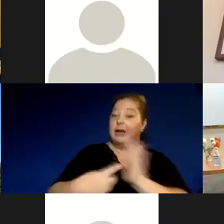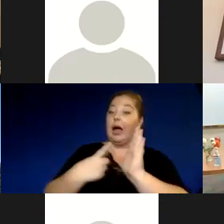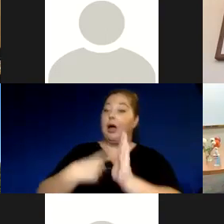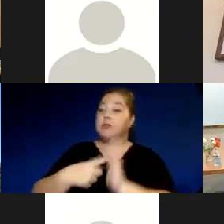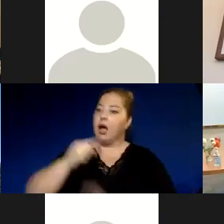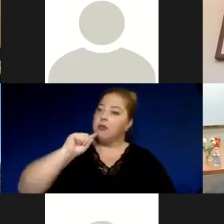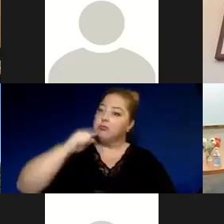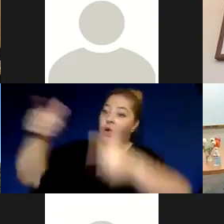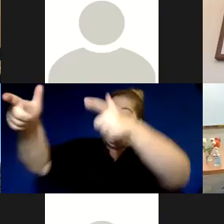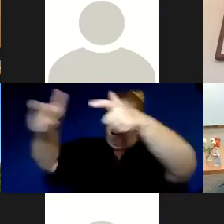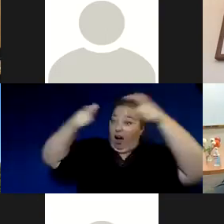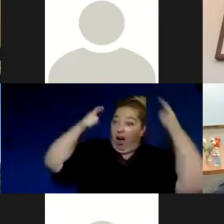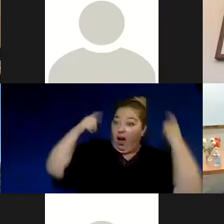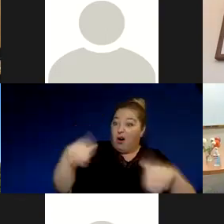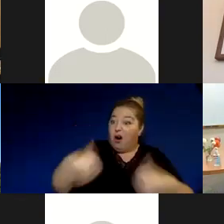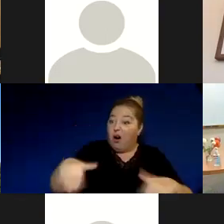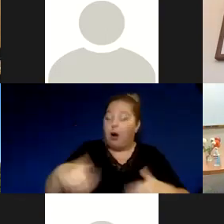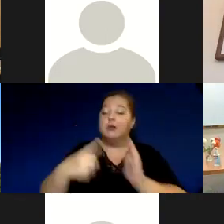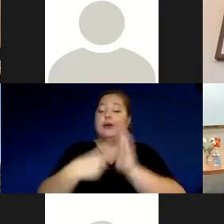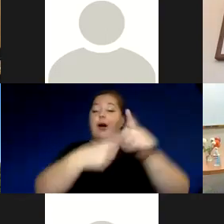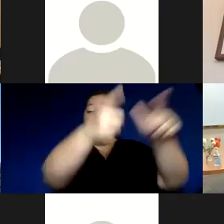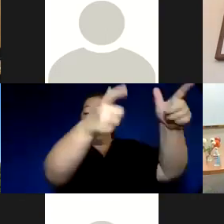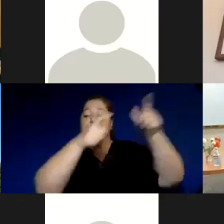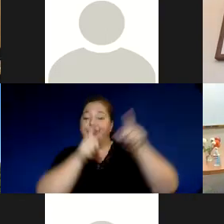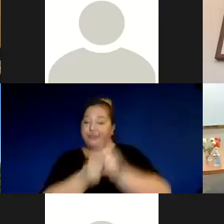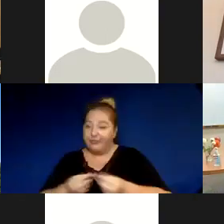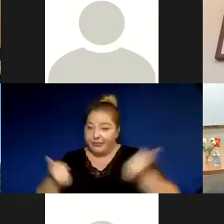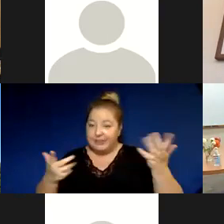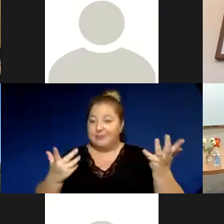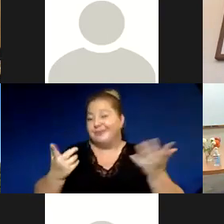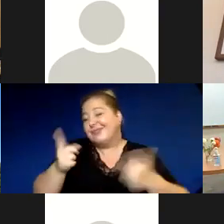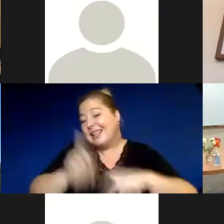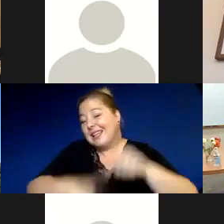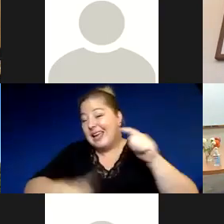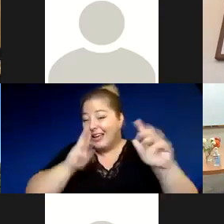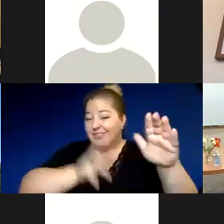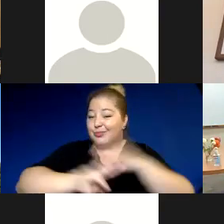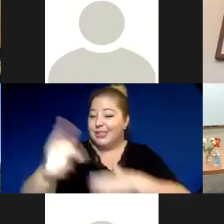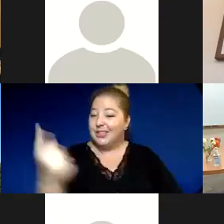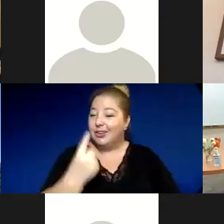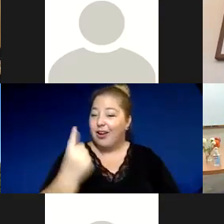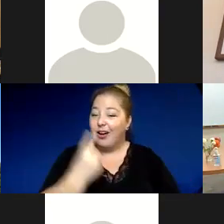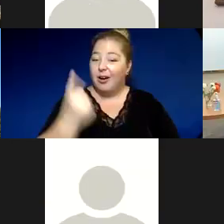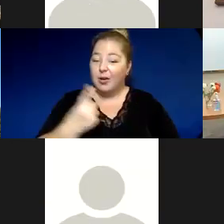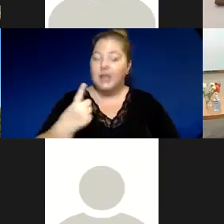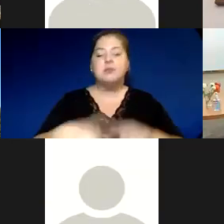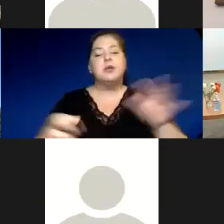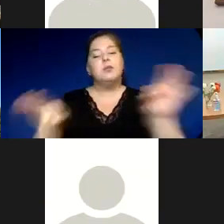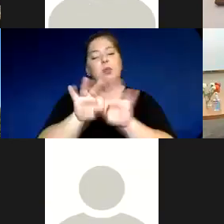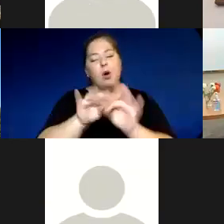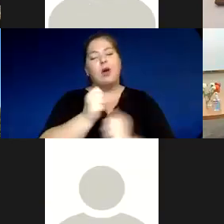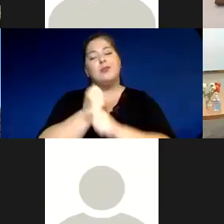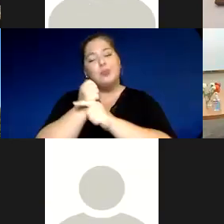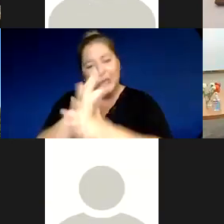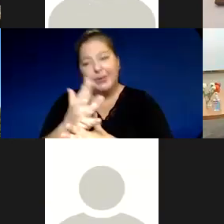acaso, a no estarlo. Perfecto. Una última pregunta. Tyler Selby, en Zoom.